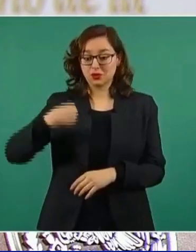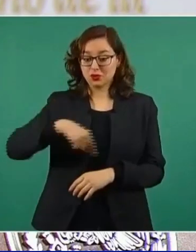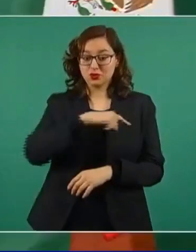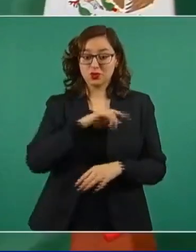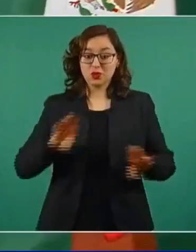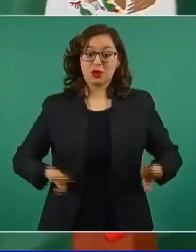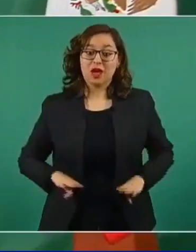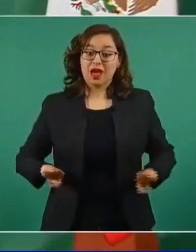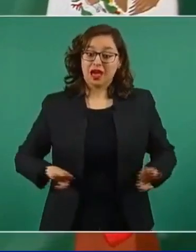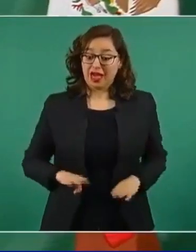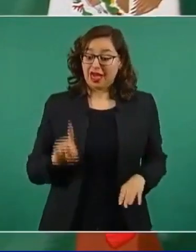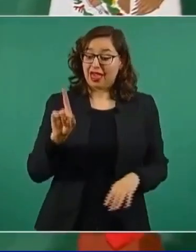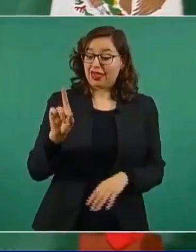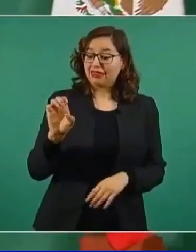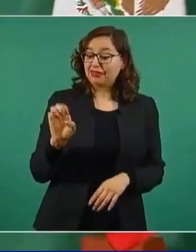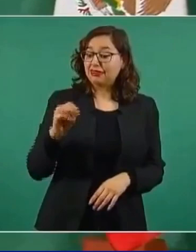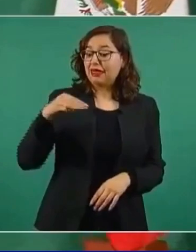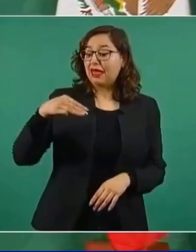somos